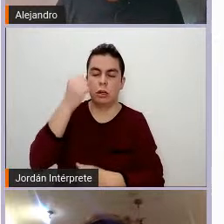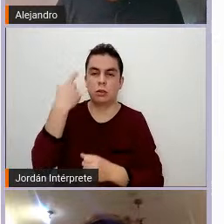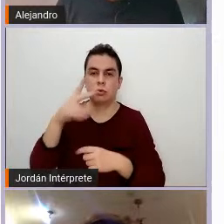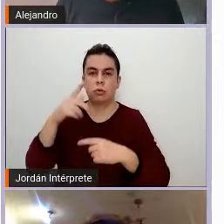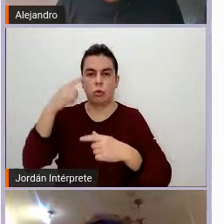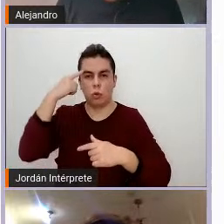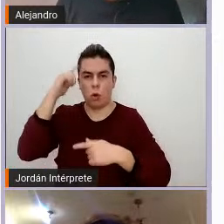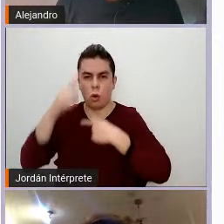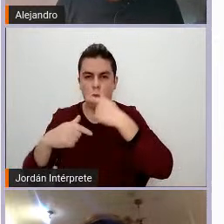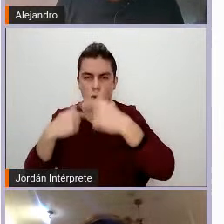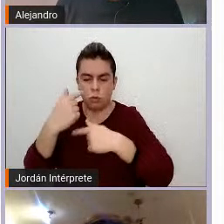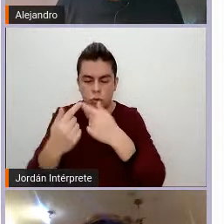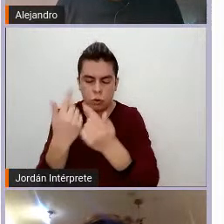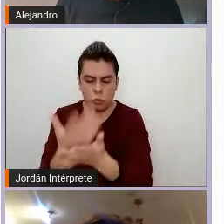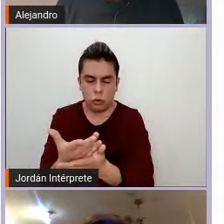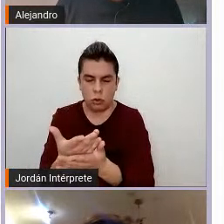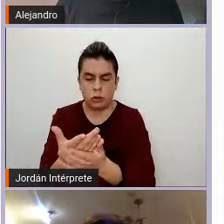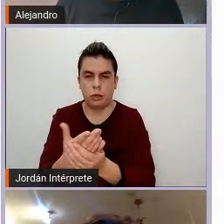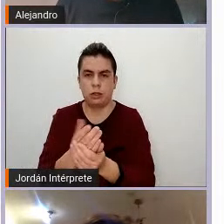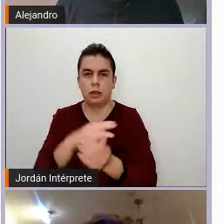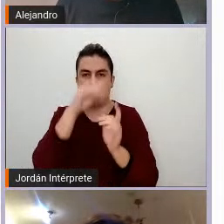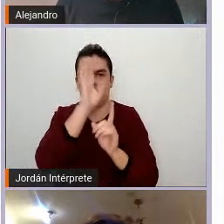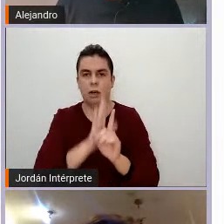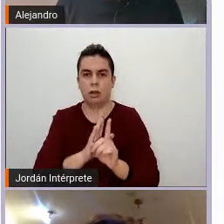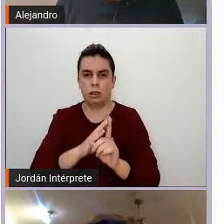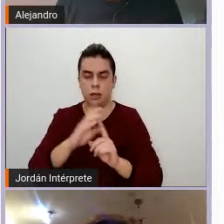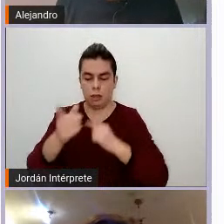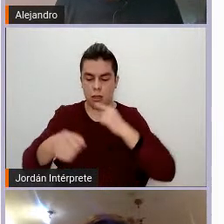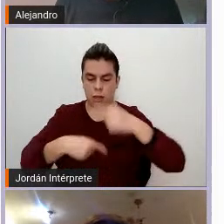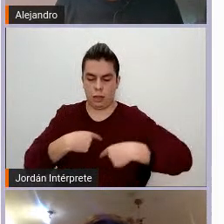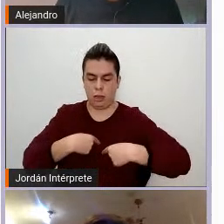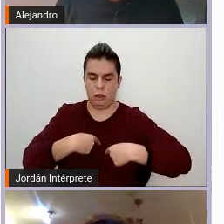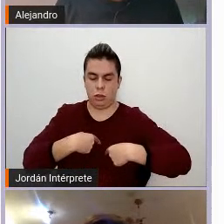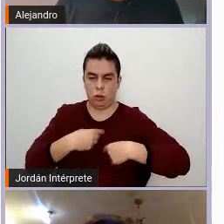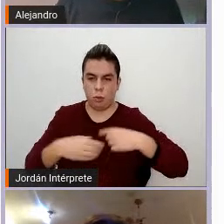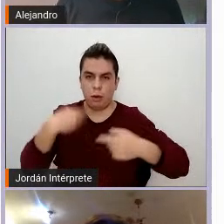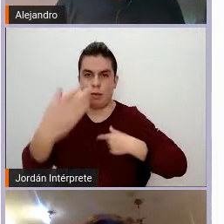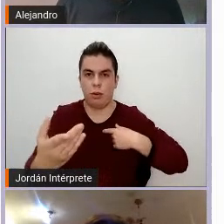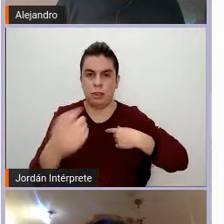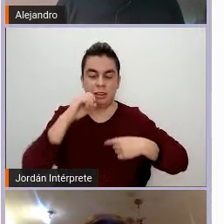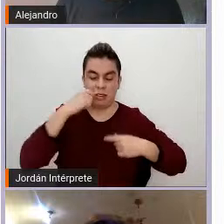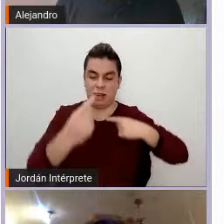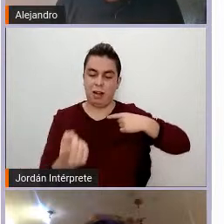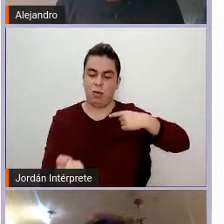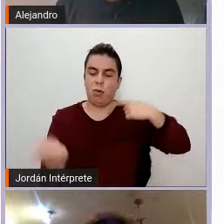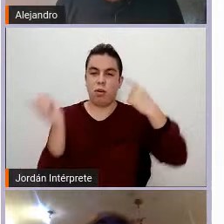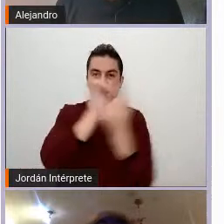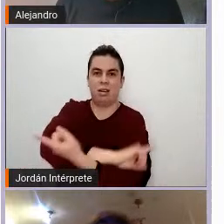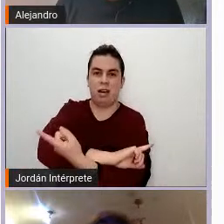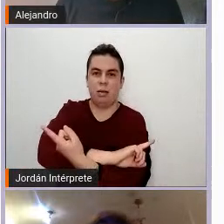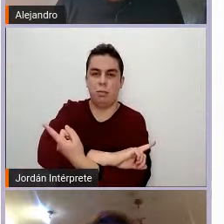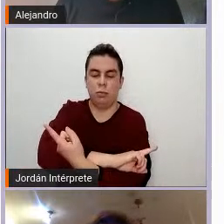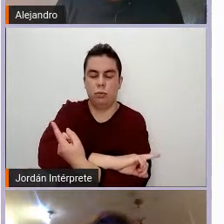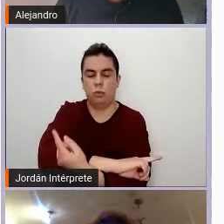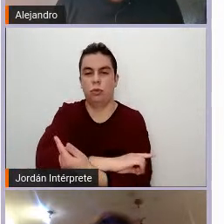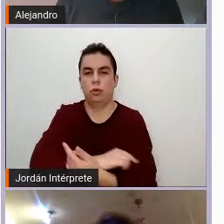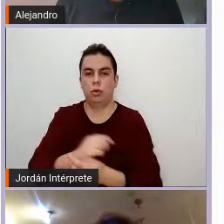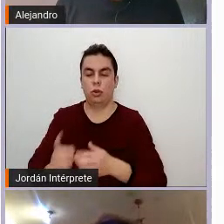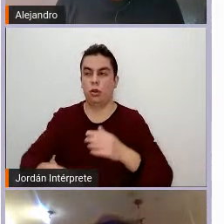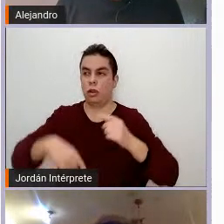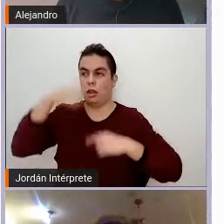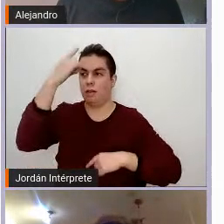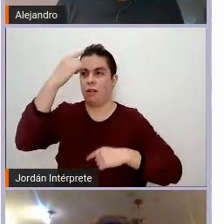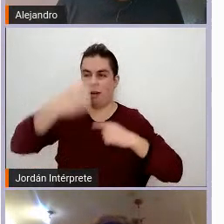la lógica peculiar del adentro hacia afuera, una inversión, un giro total de un continuo cambio de arriba a